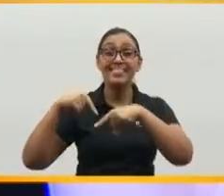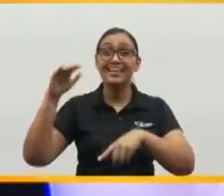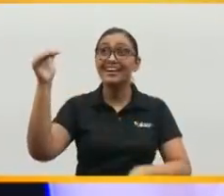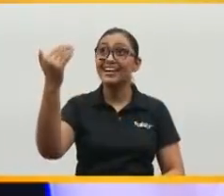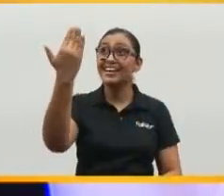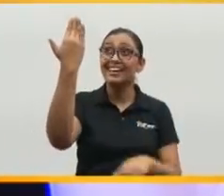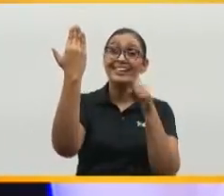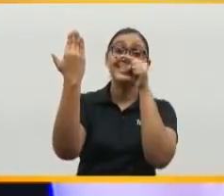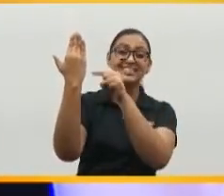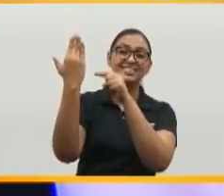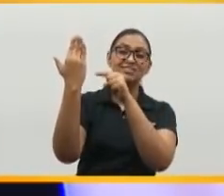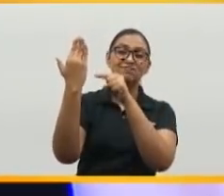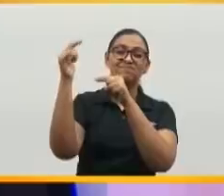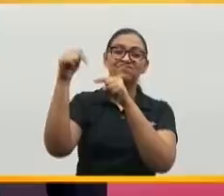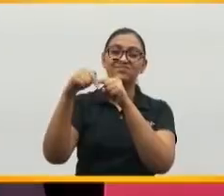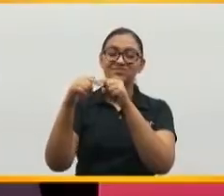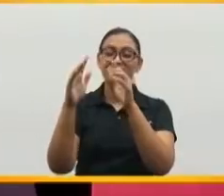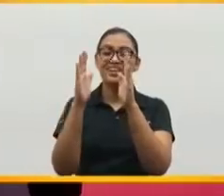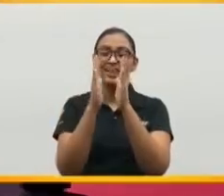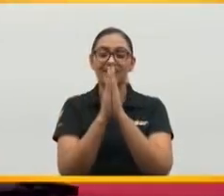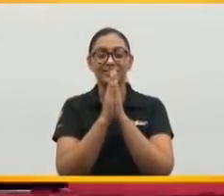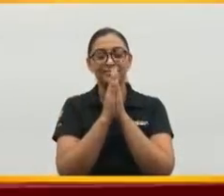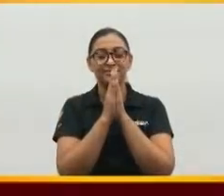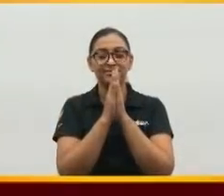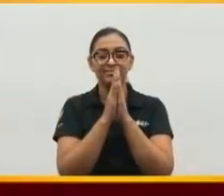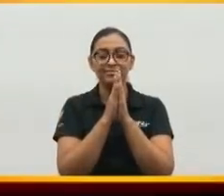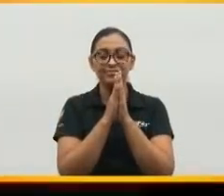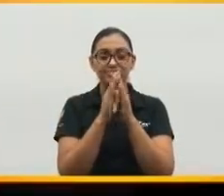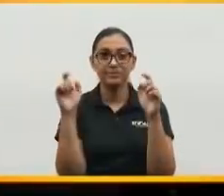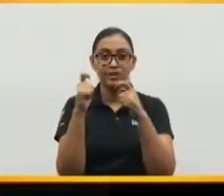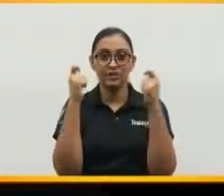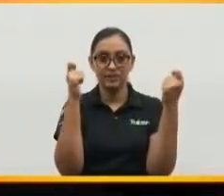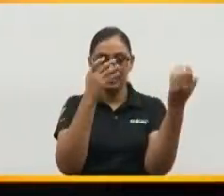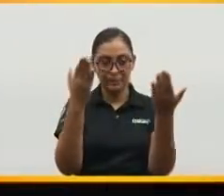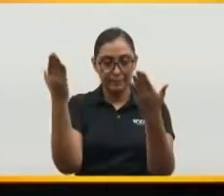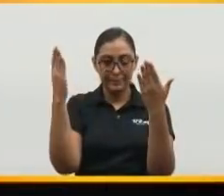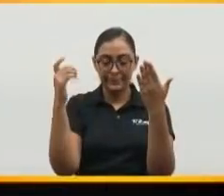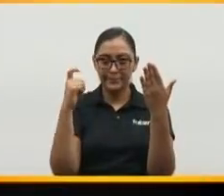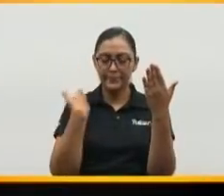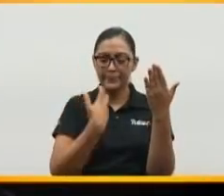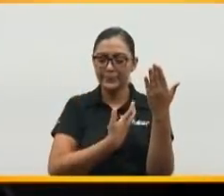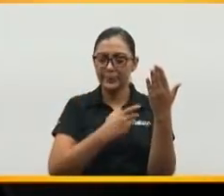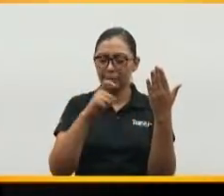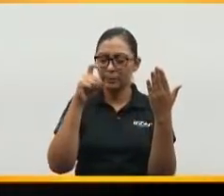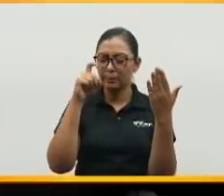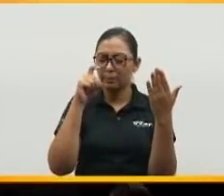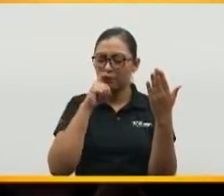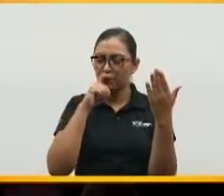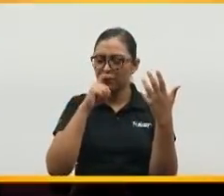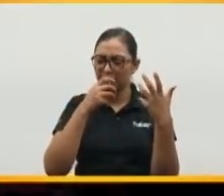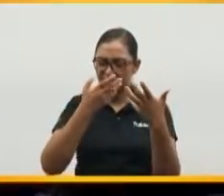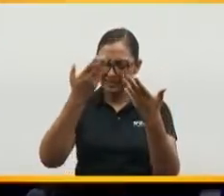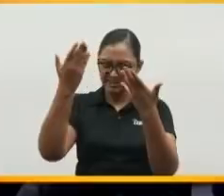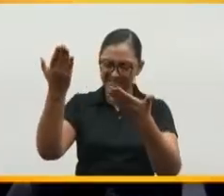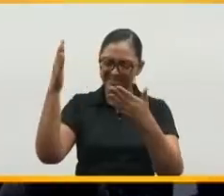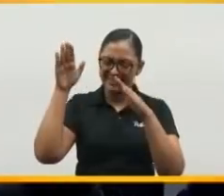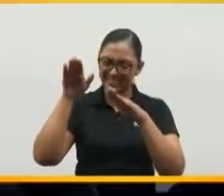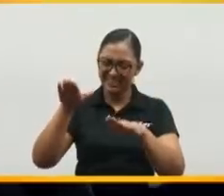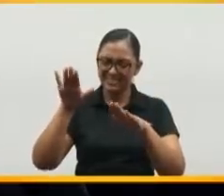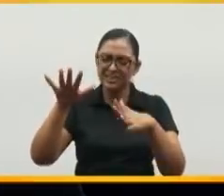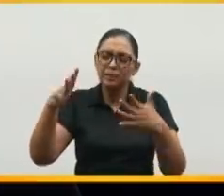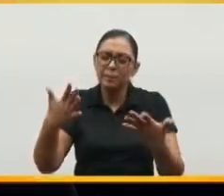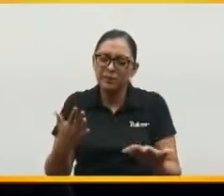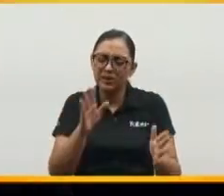para el que oiga, vamos a orar al Señor. Gloria a Cristo. Padre, te agradecemos por esta historia dentro de la